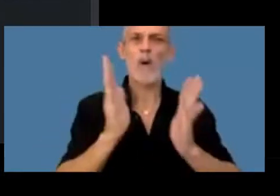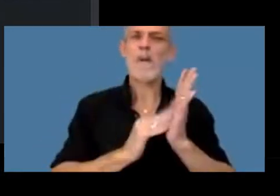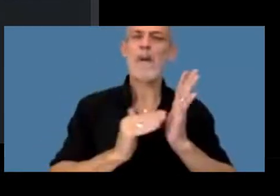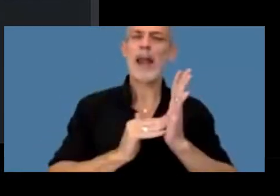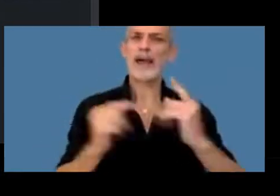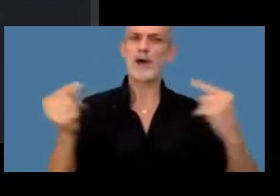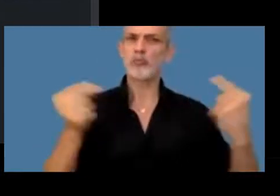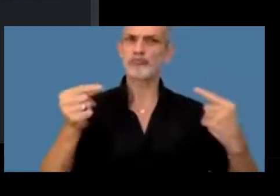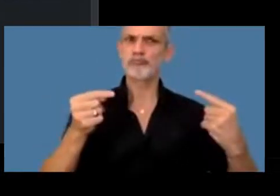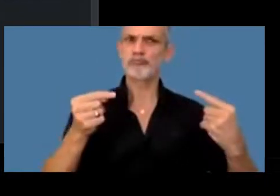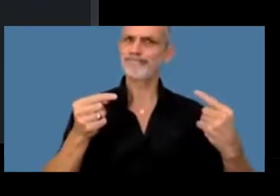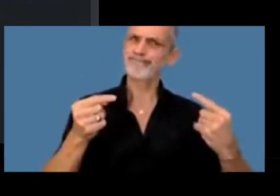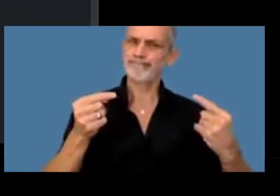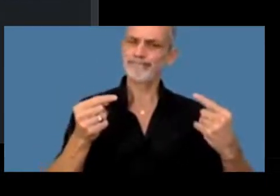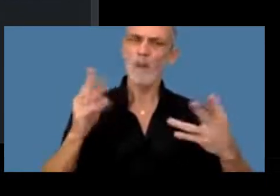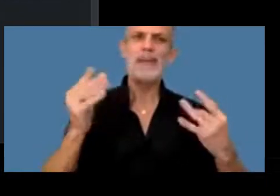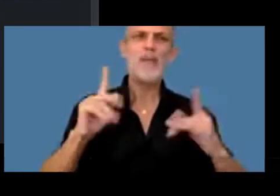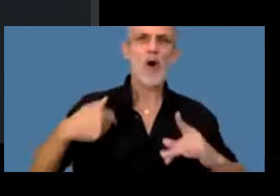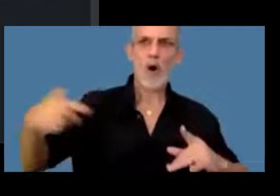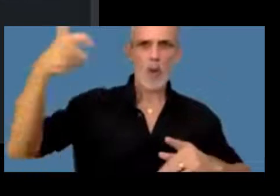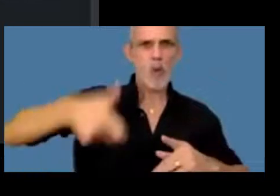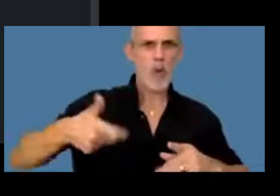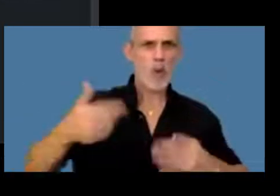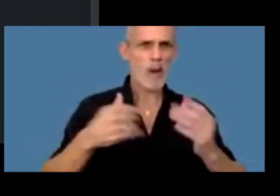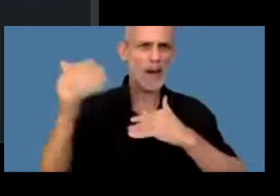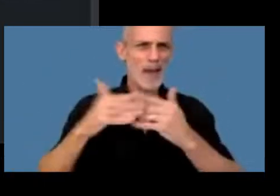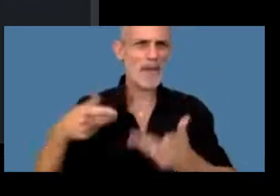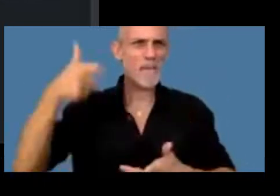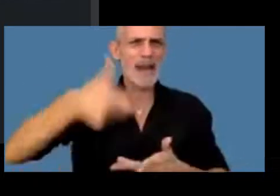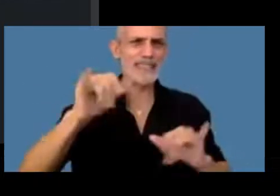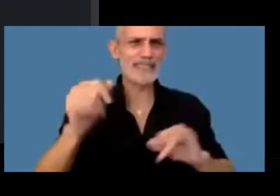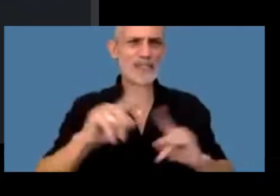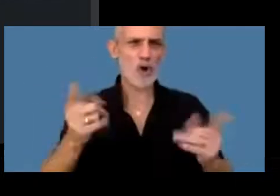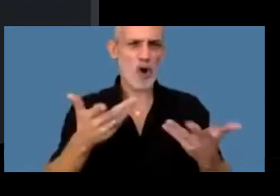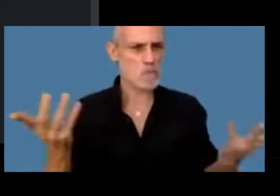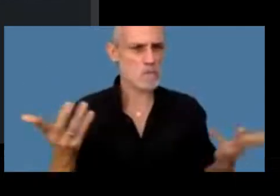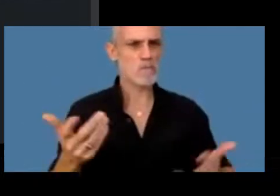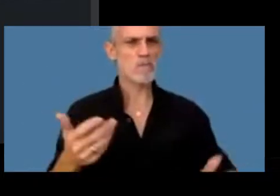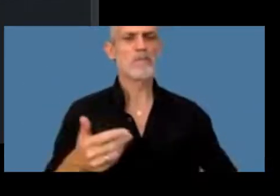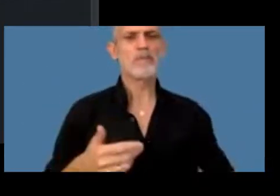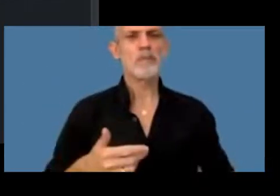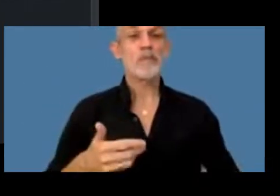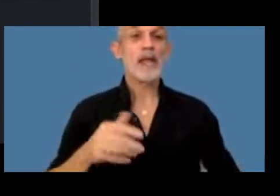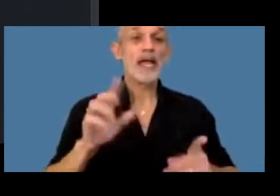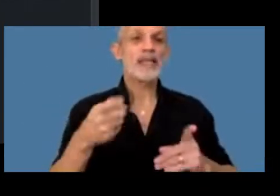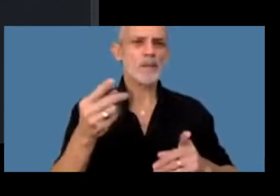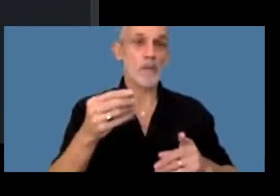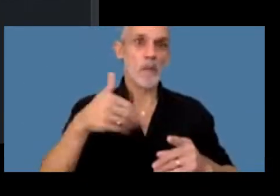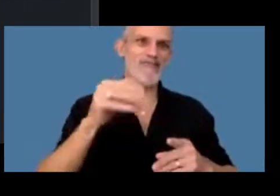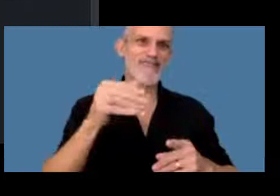poco con lo que yo pueda definir para invertir o no, digamos. Y un poco ya para terminar,